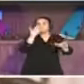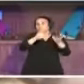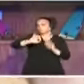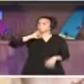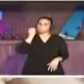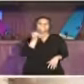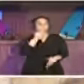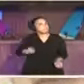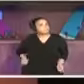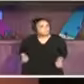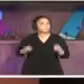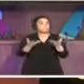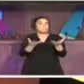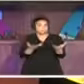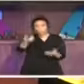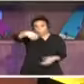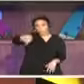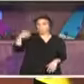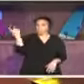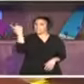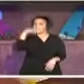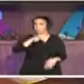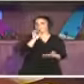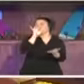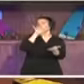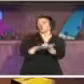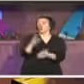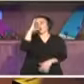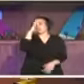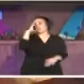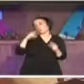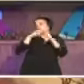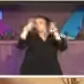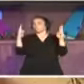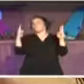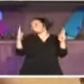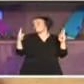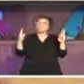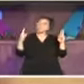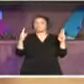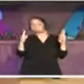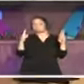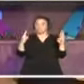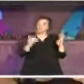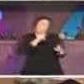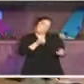manifestarnos. Pues como ya saben, en febrero el recinto es nuestro hogar.